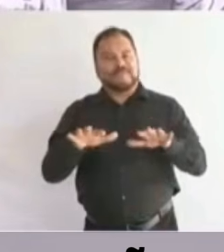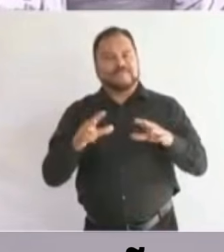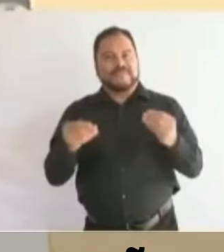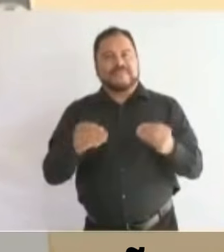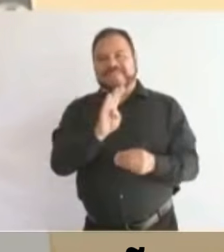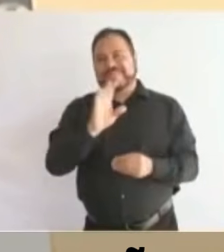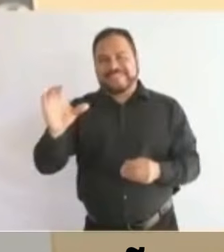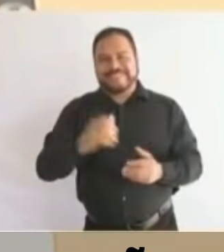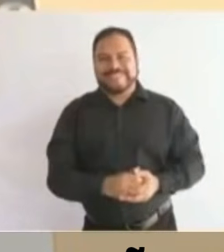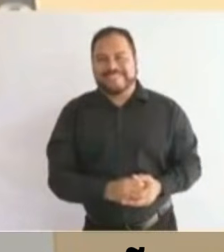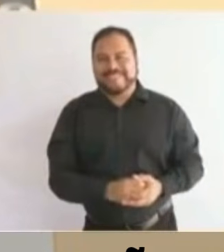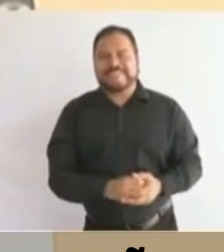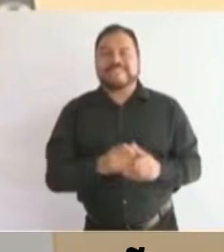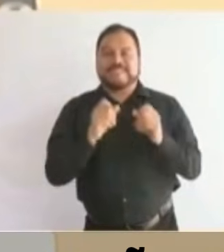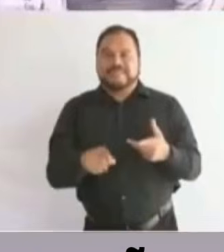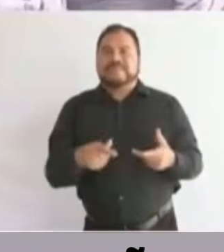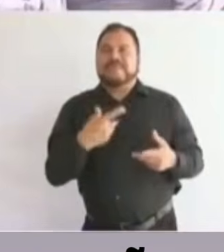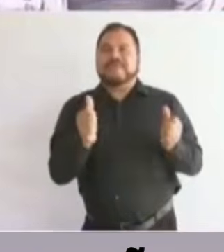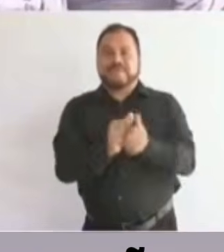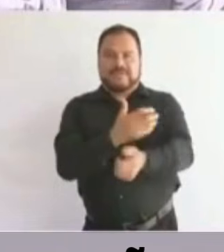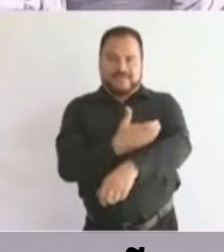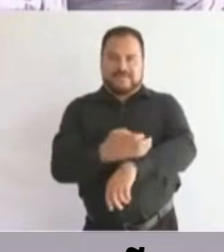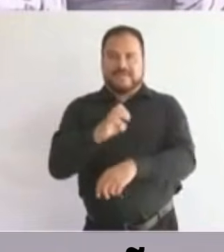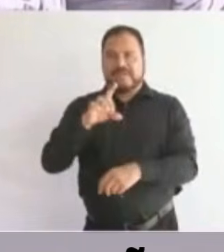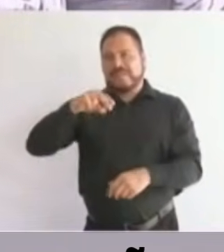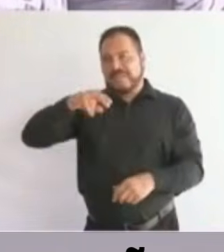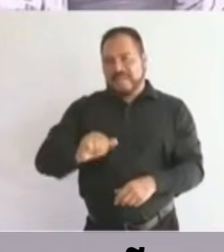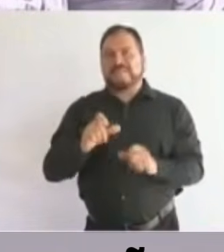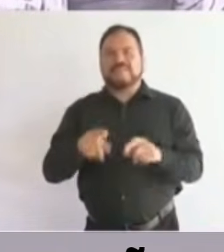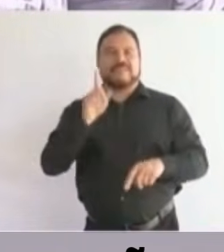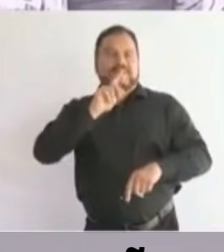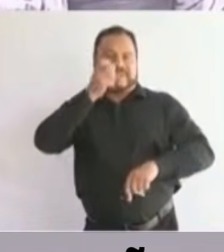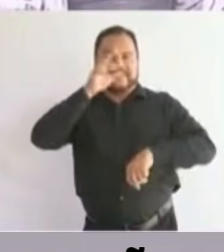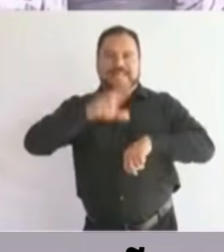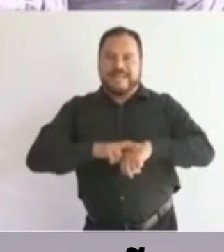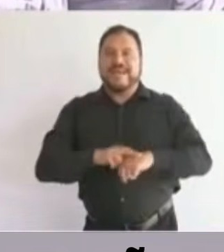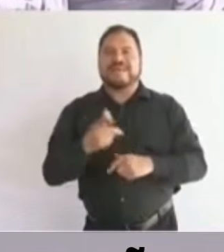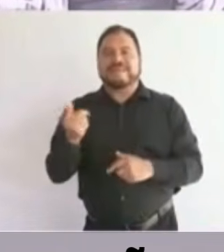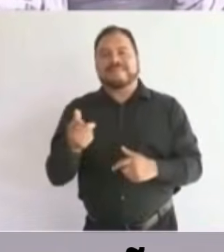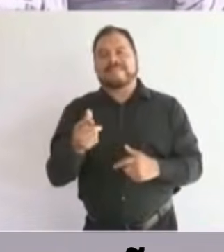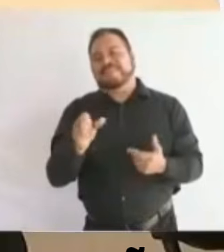Baja California. Y bueno, nos acompaña Edna Vega, que es la secretaria